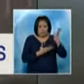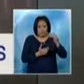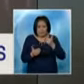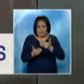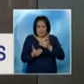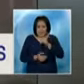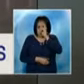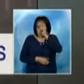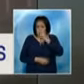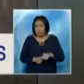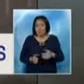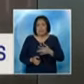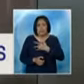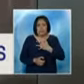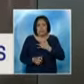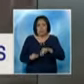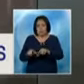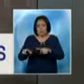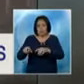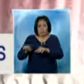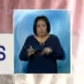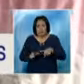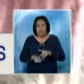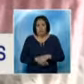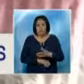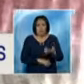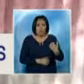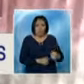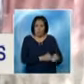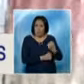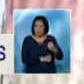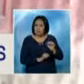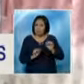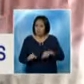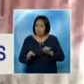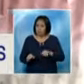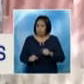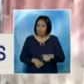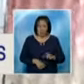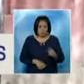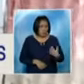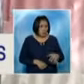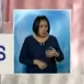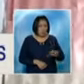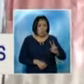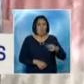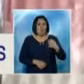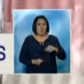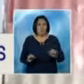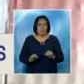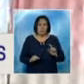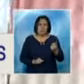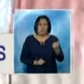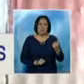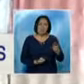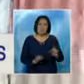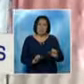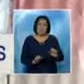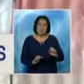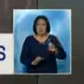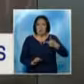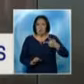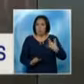se sintió en varias localidades de esta región. Fuerte. Fuerte, el segundo fue fuerte demasiado. La primera fue un movimiento, ya el